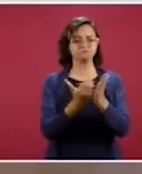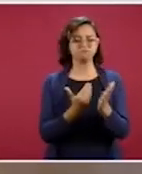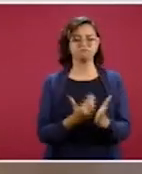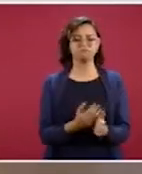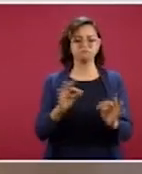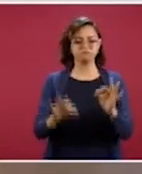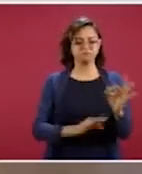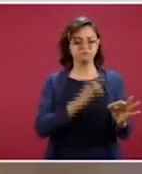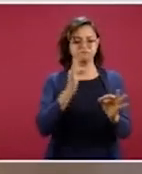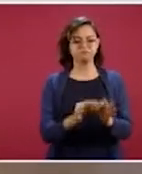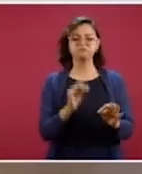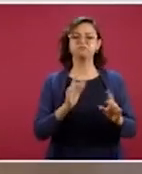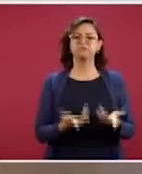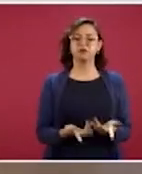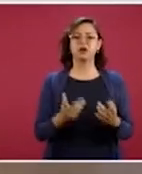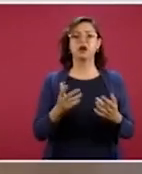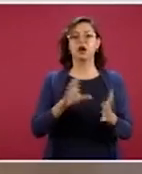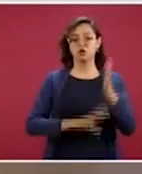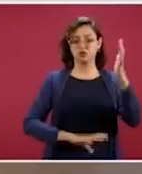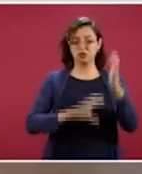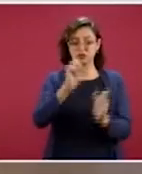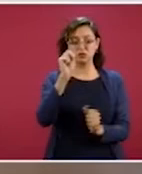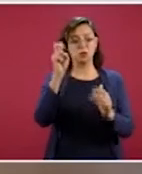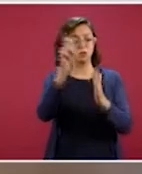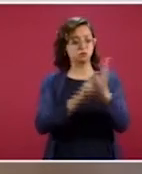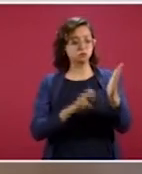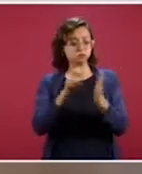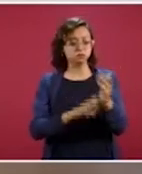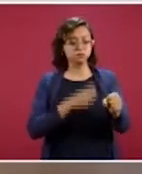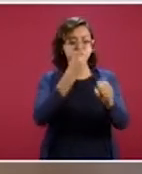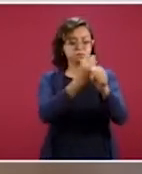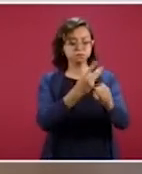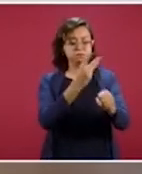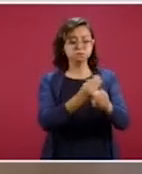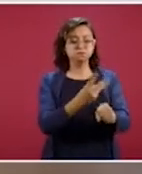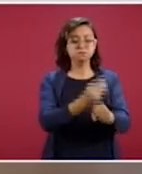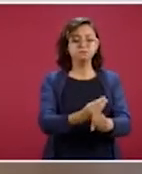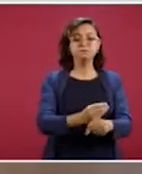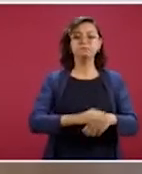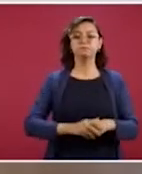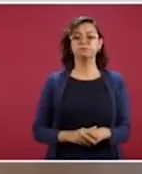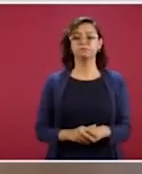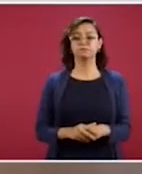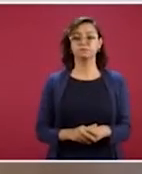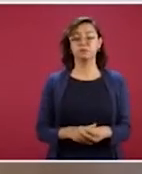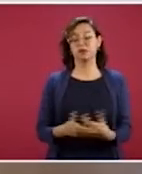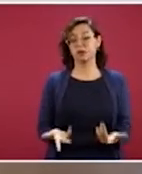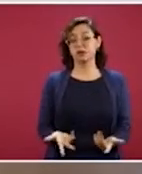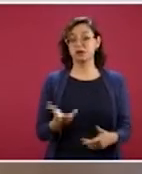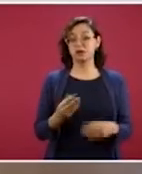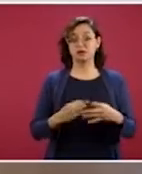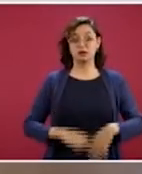hicieron reformas a la Constitución en sentido estricto,